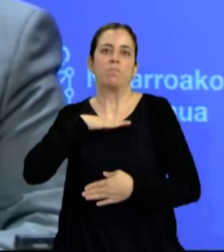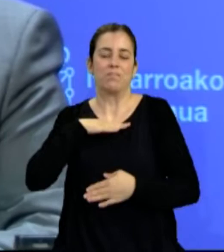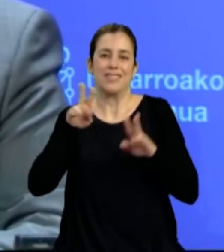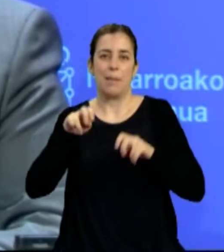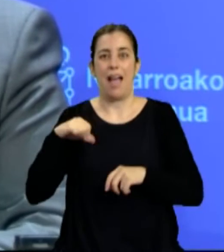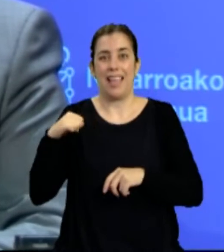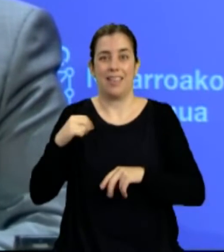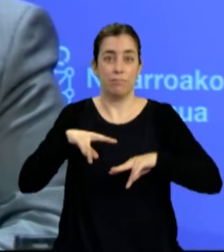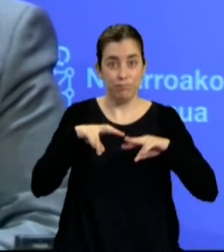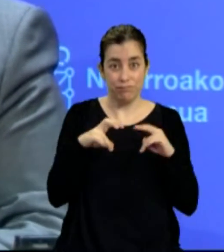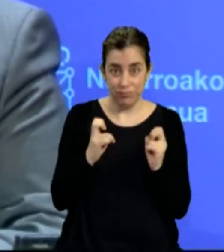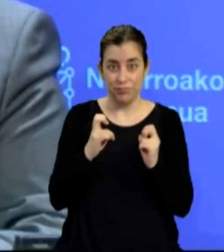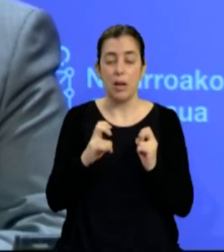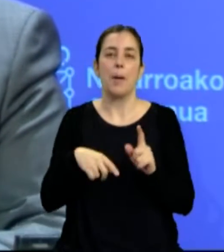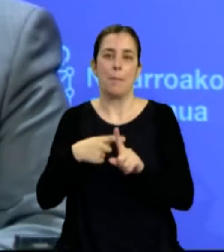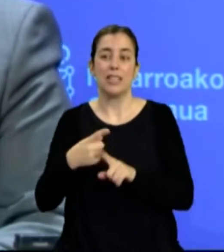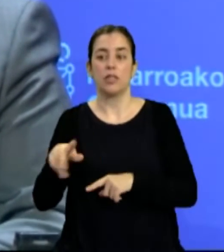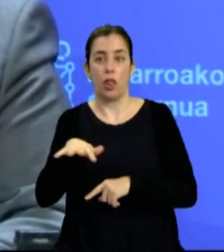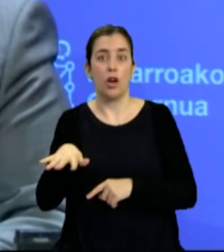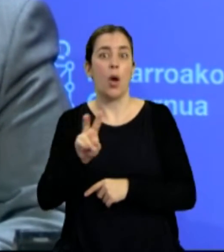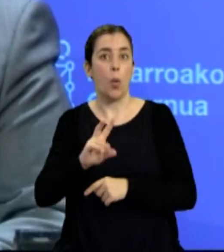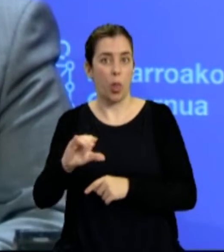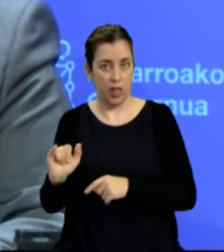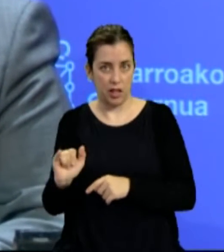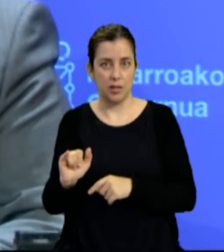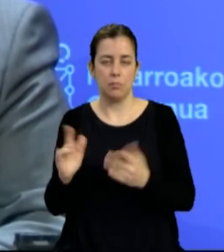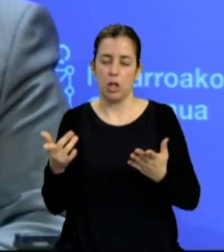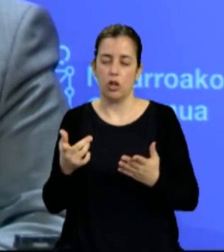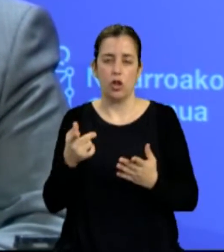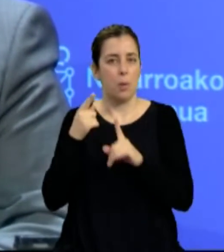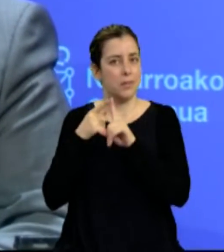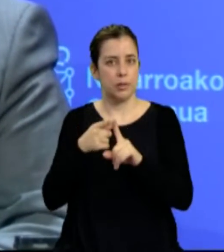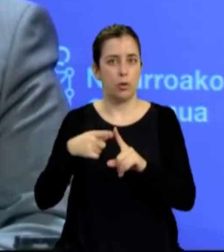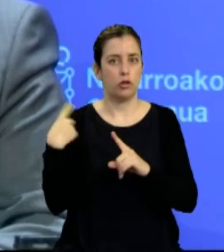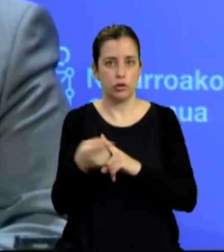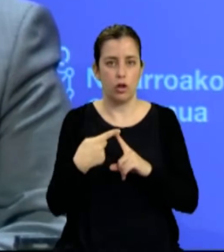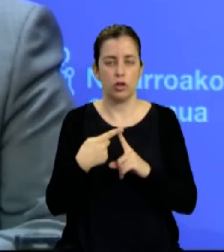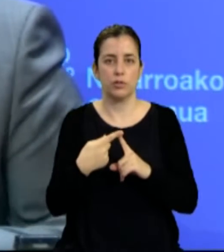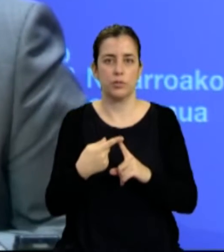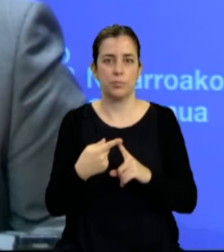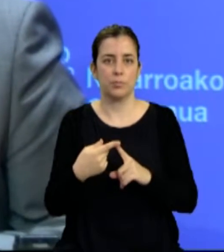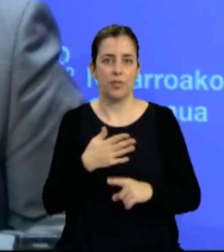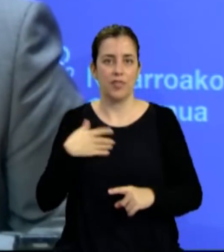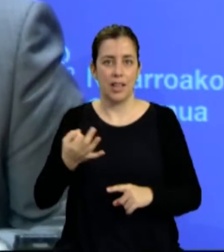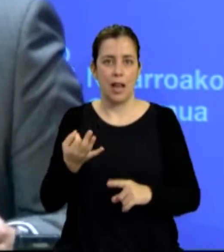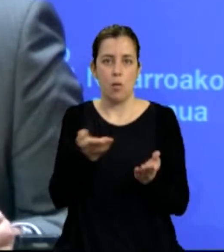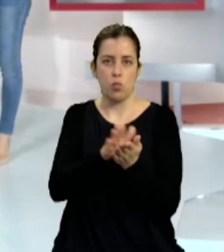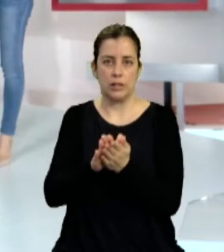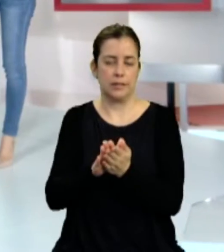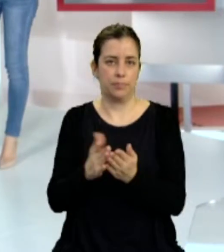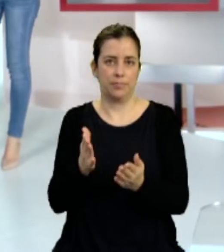también afortunadamente, y es lo que nos motiva a todos, es evitar en este caso que existan más